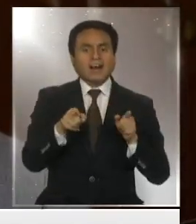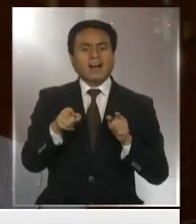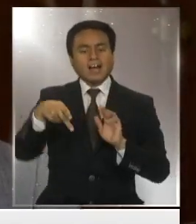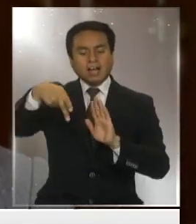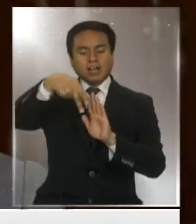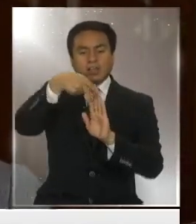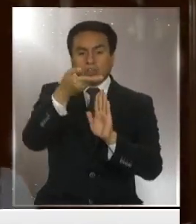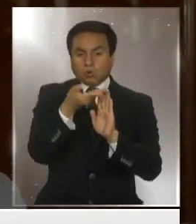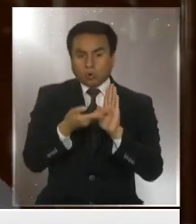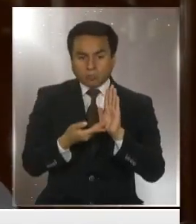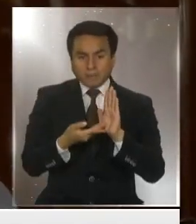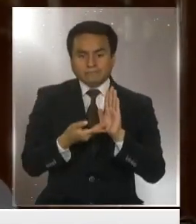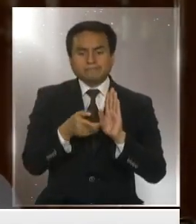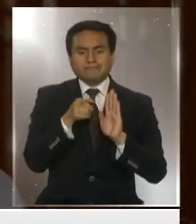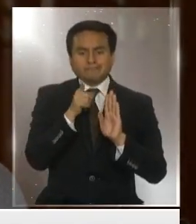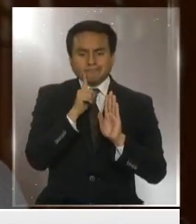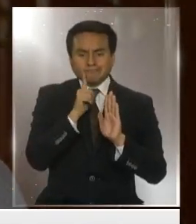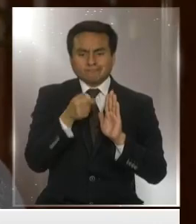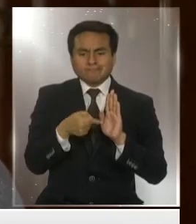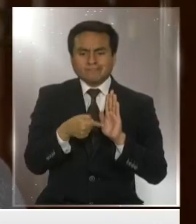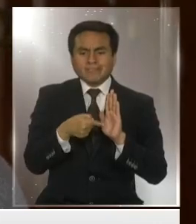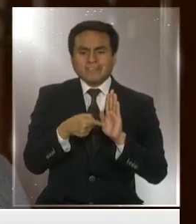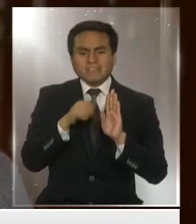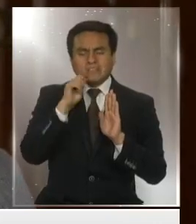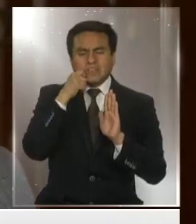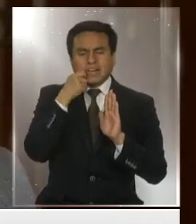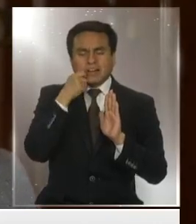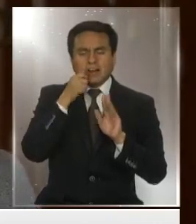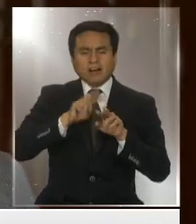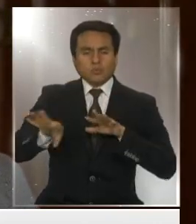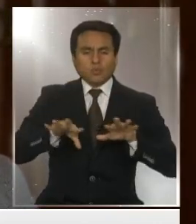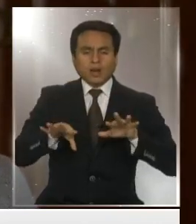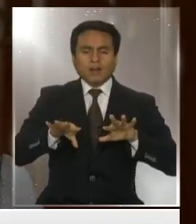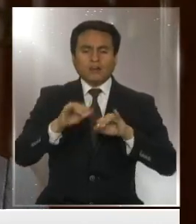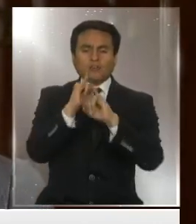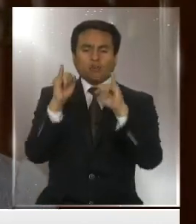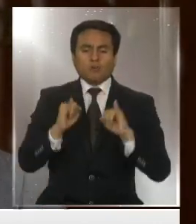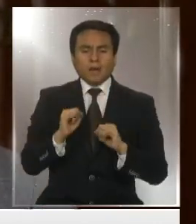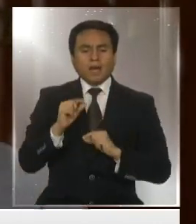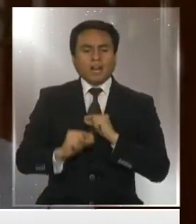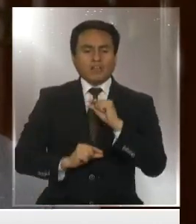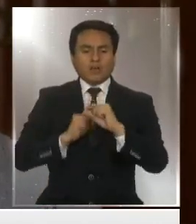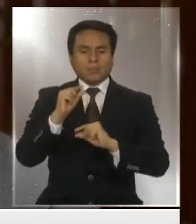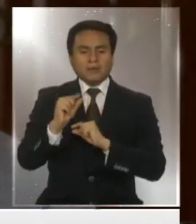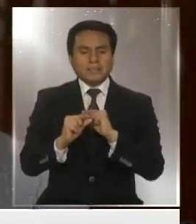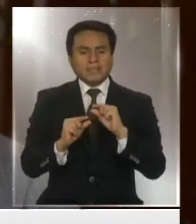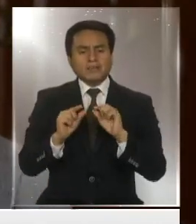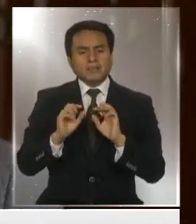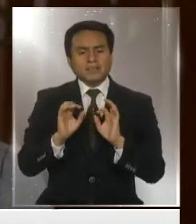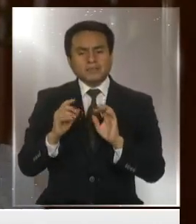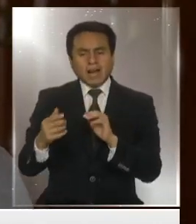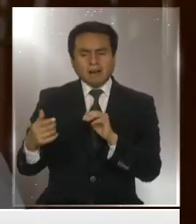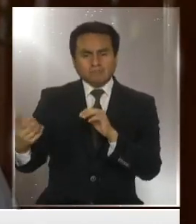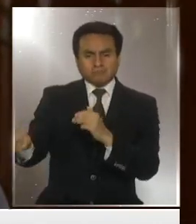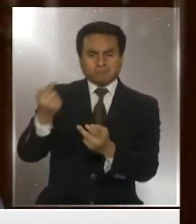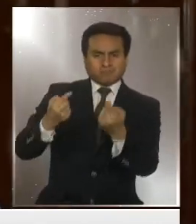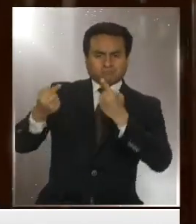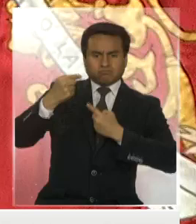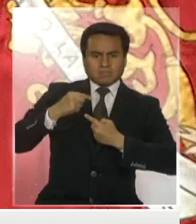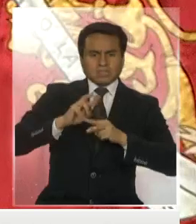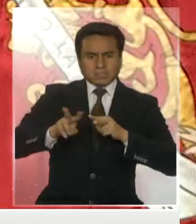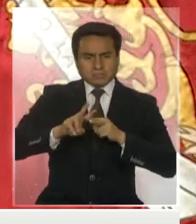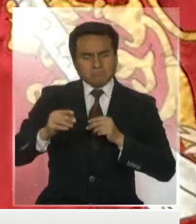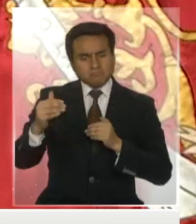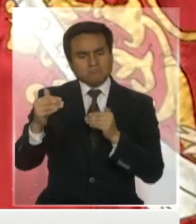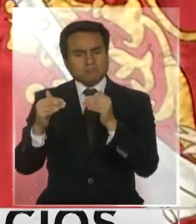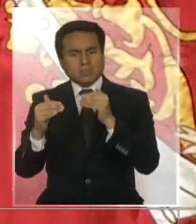normas establecen que se actúa en forma gradual y proporcional al ataque que se está